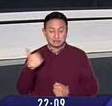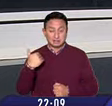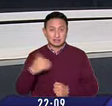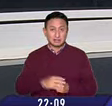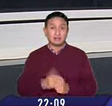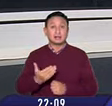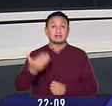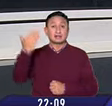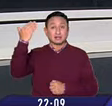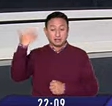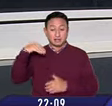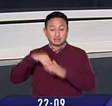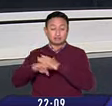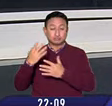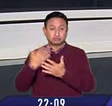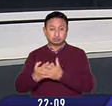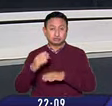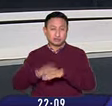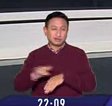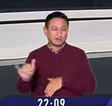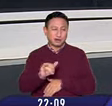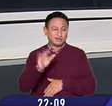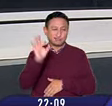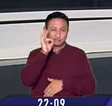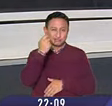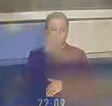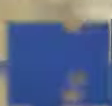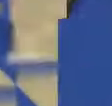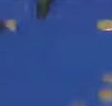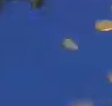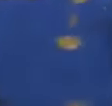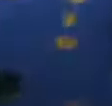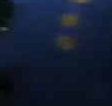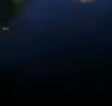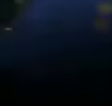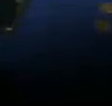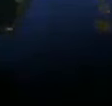tenencia de sustancias sujetas a fiscalización.